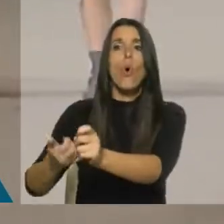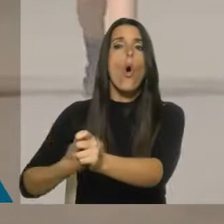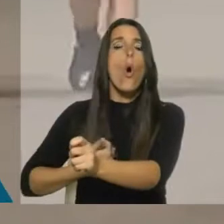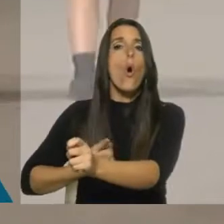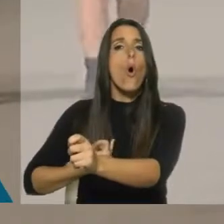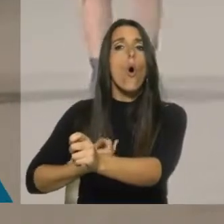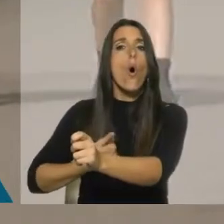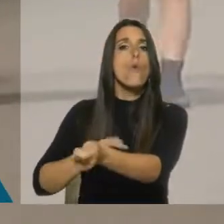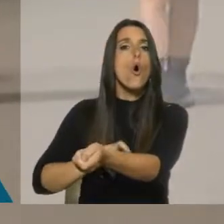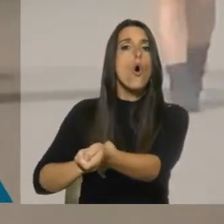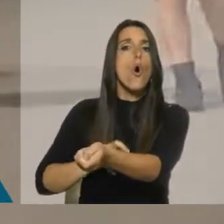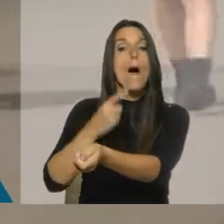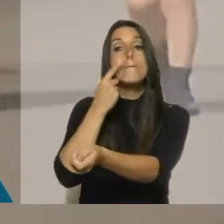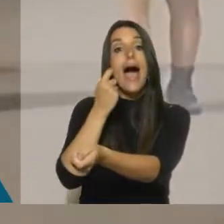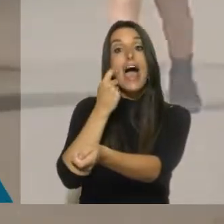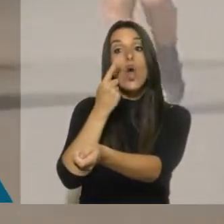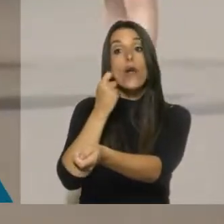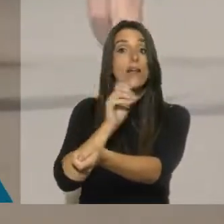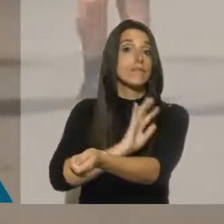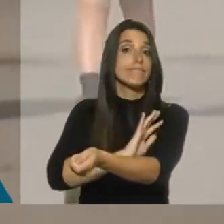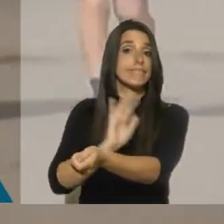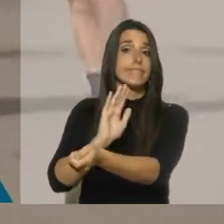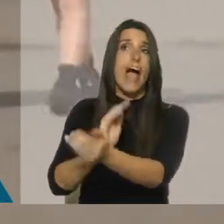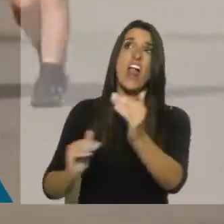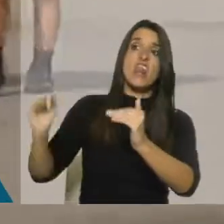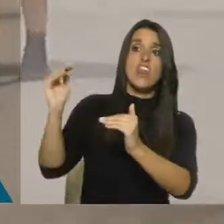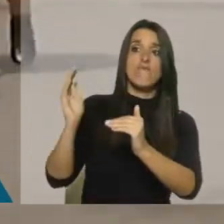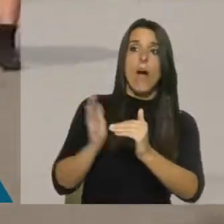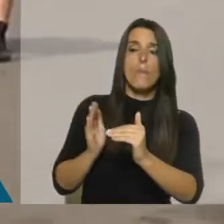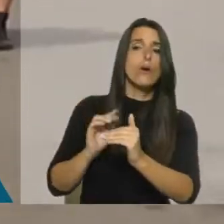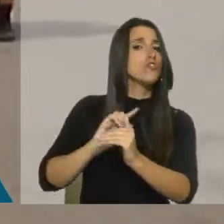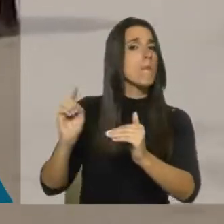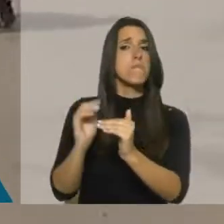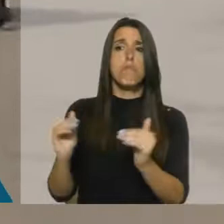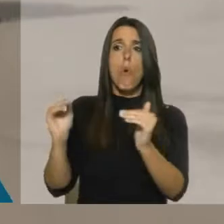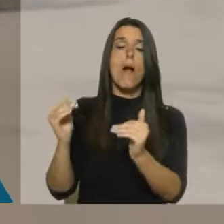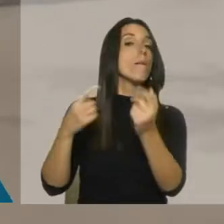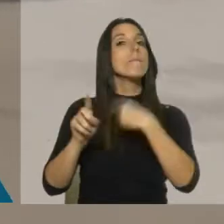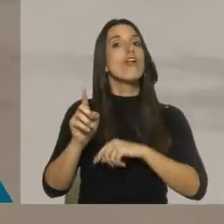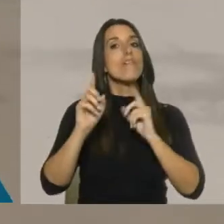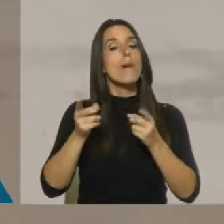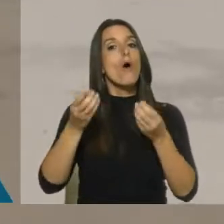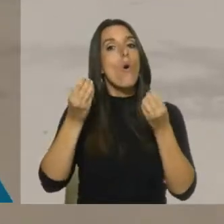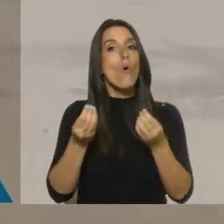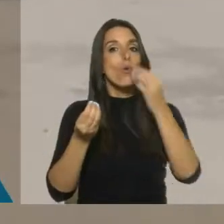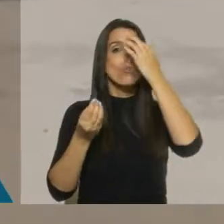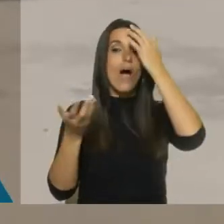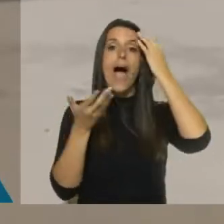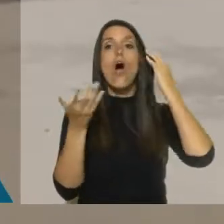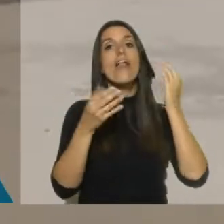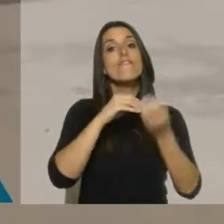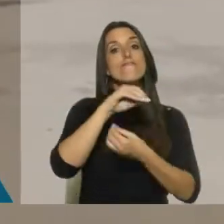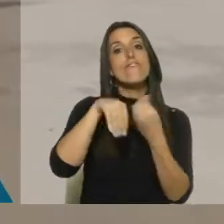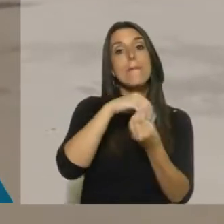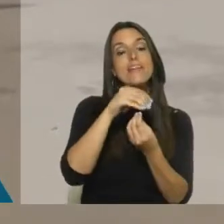primogenitura absoluta, y los varones dejaron de estar por encima de las mujeres de la realeza. Sin embargo, el cambio se aplica para miembros de la